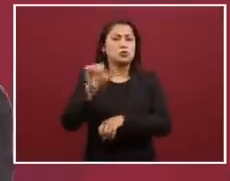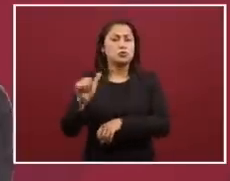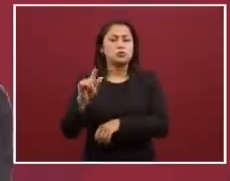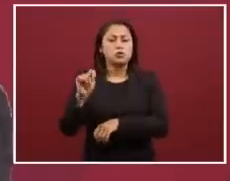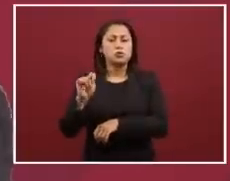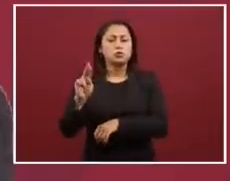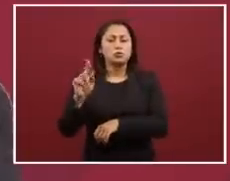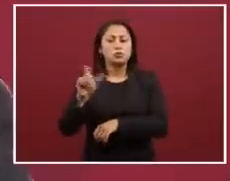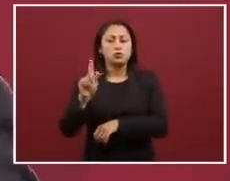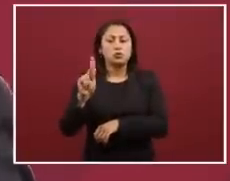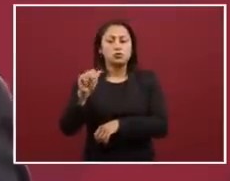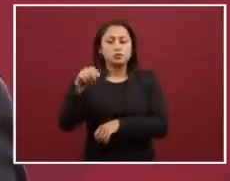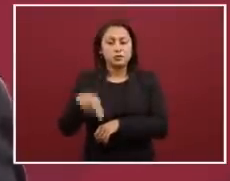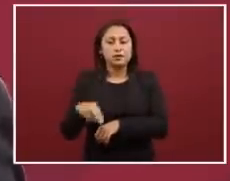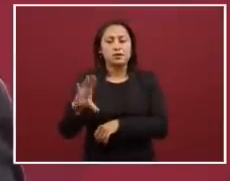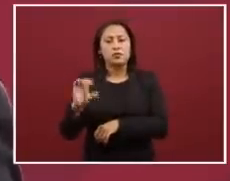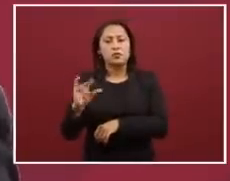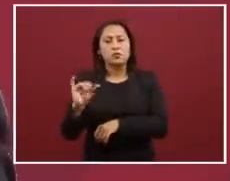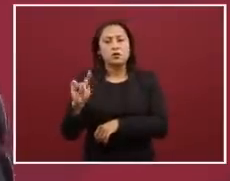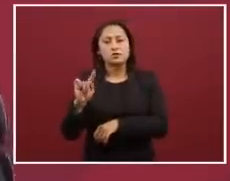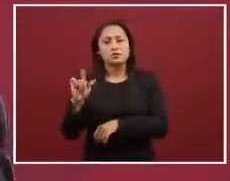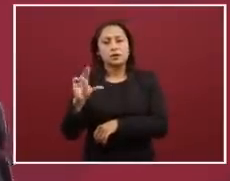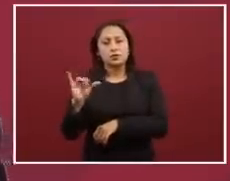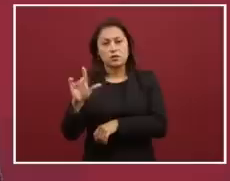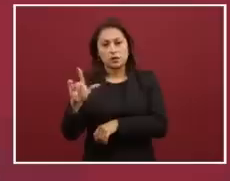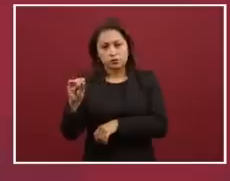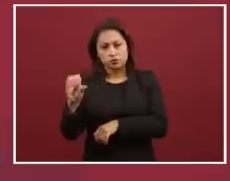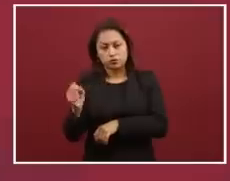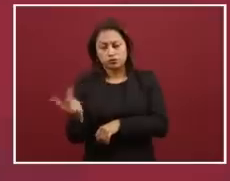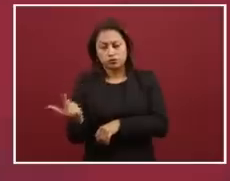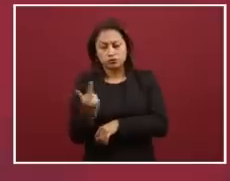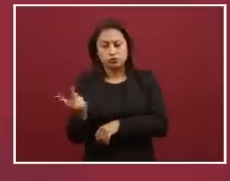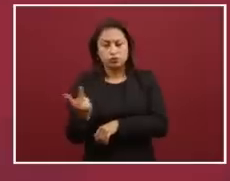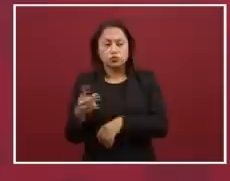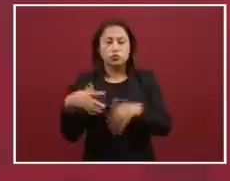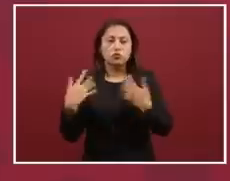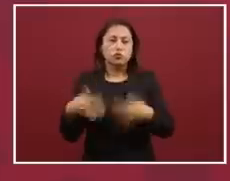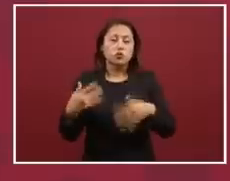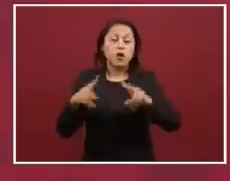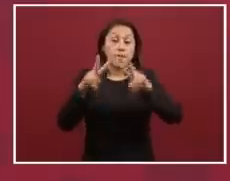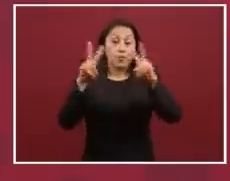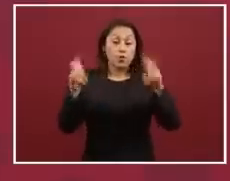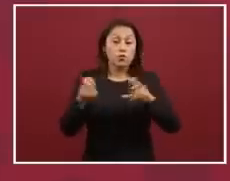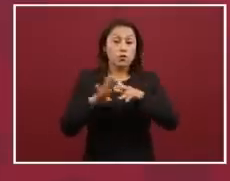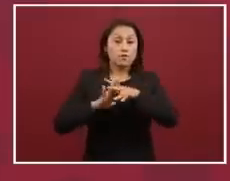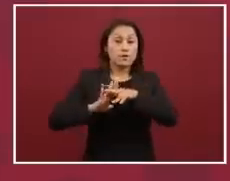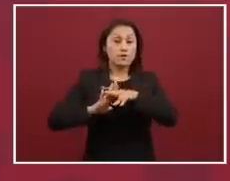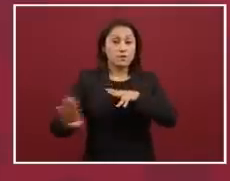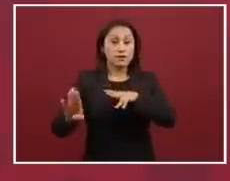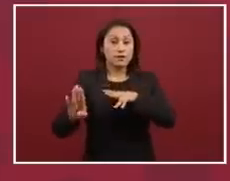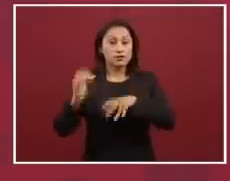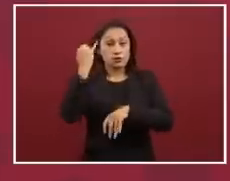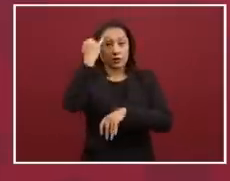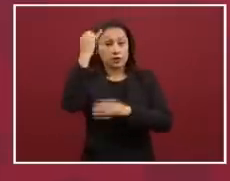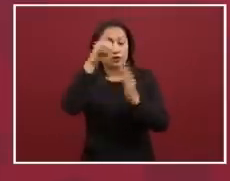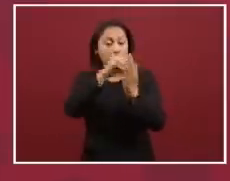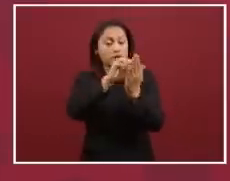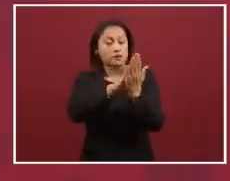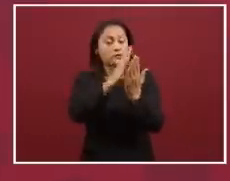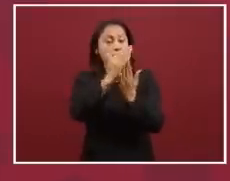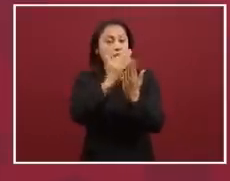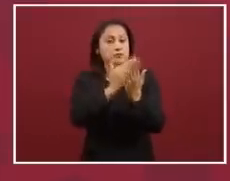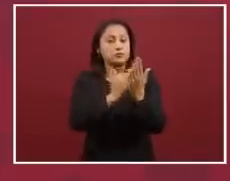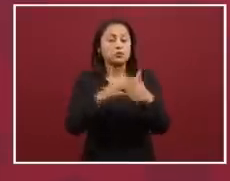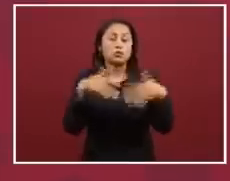Coatzacoalcos. La visión integral del problema migratorio se nos hace innovador y no